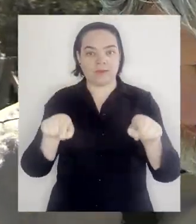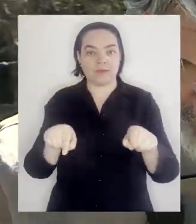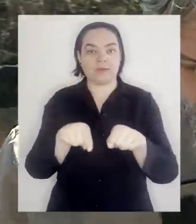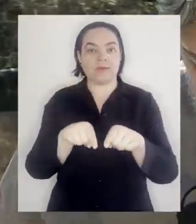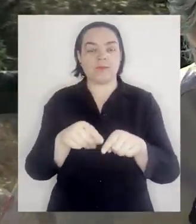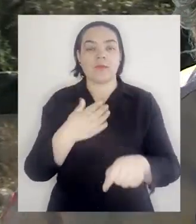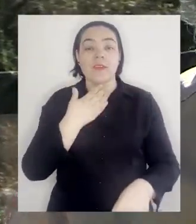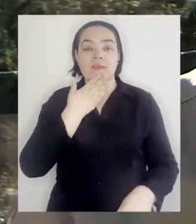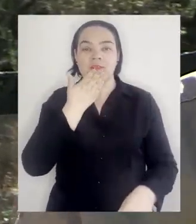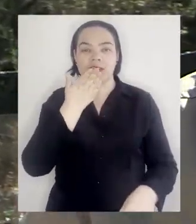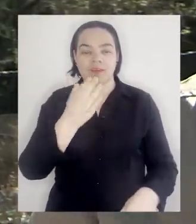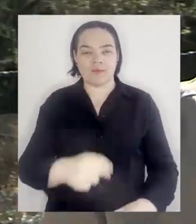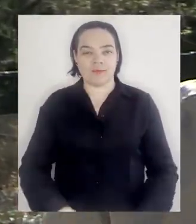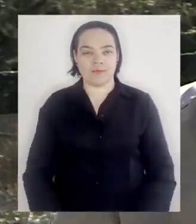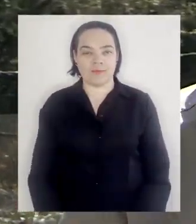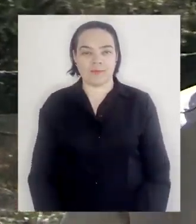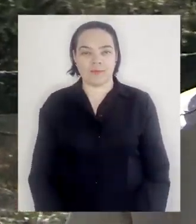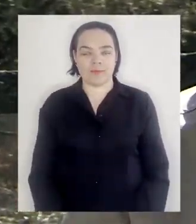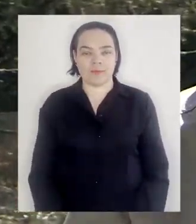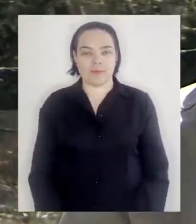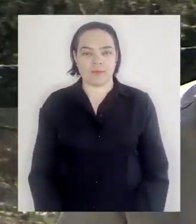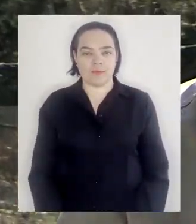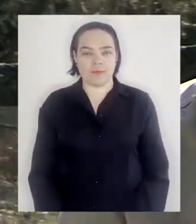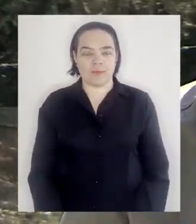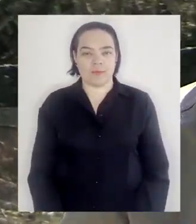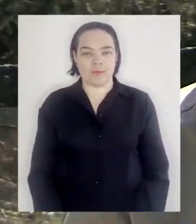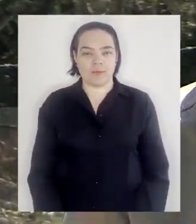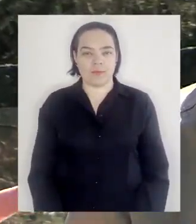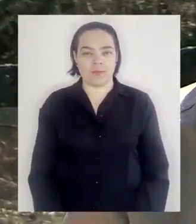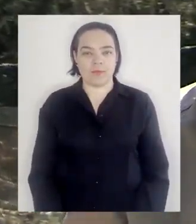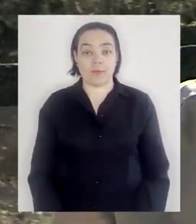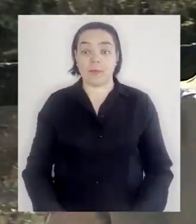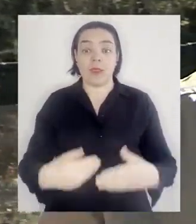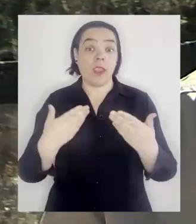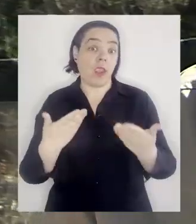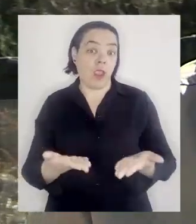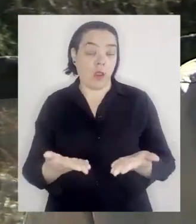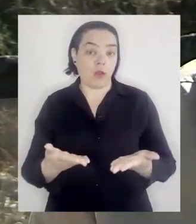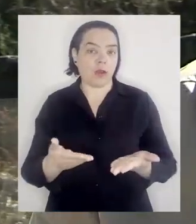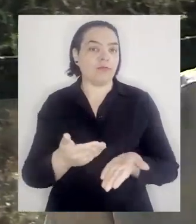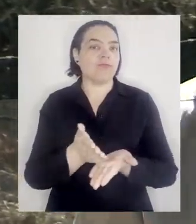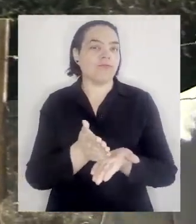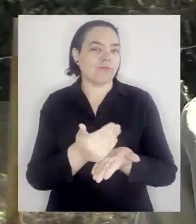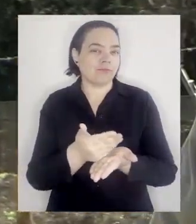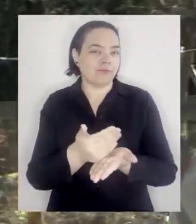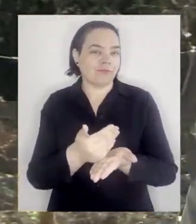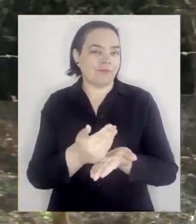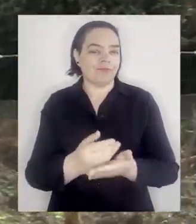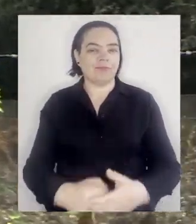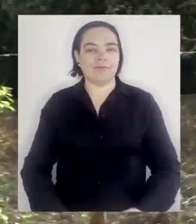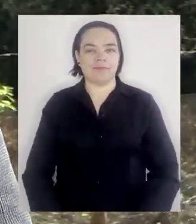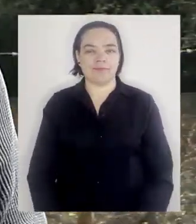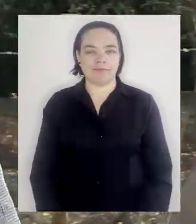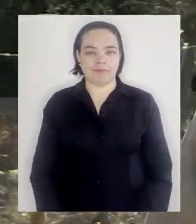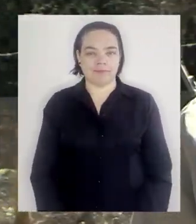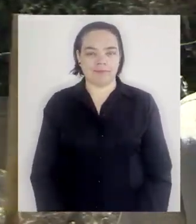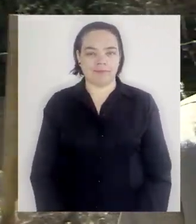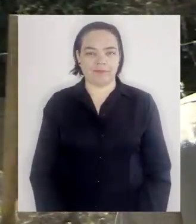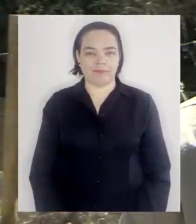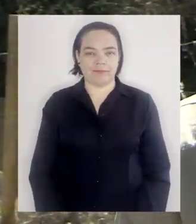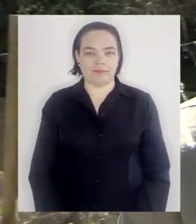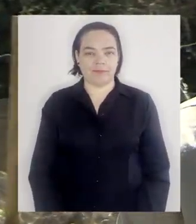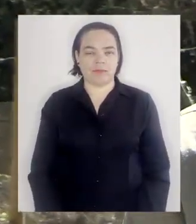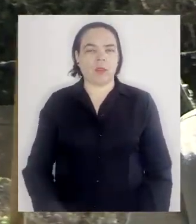ayer en la noche en el refrigerador y ahora ya lo vamos a ocupar para no estar esperando. Usted sabe que el tiempo en la